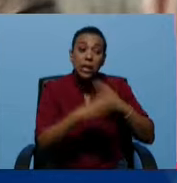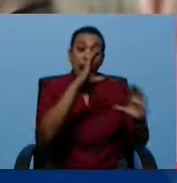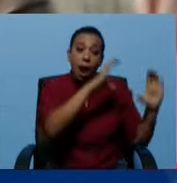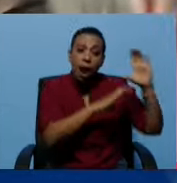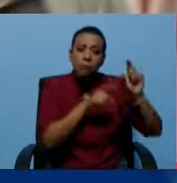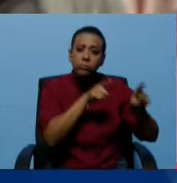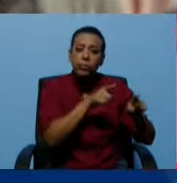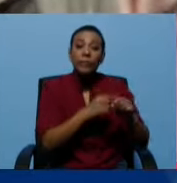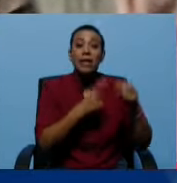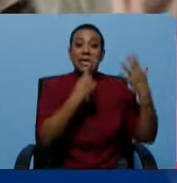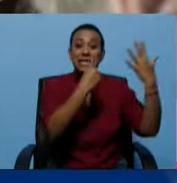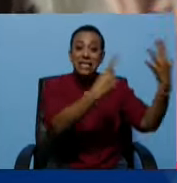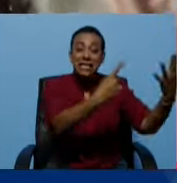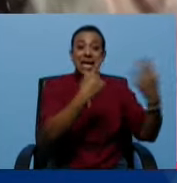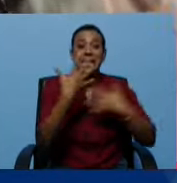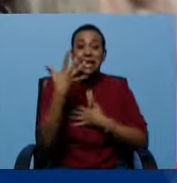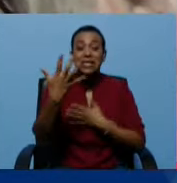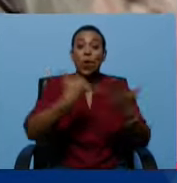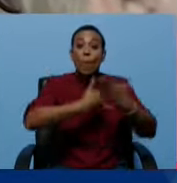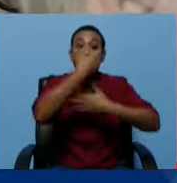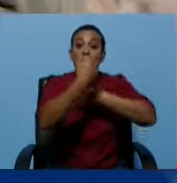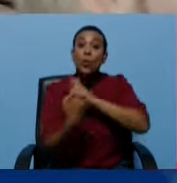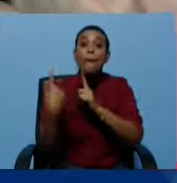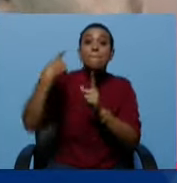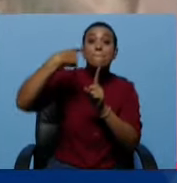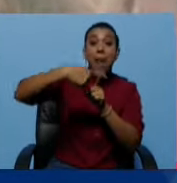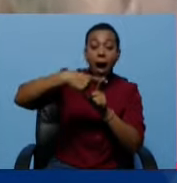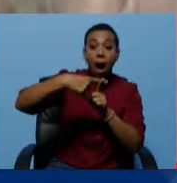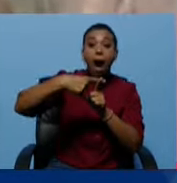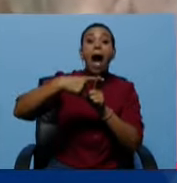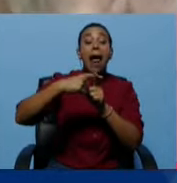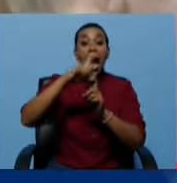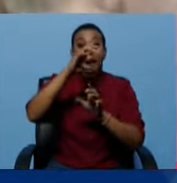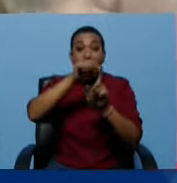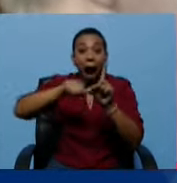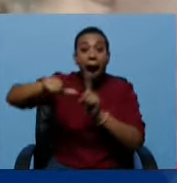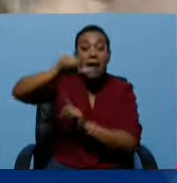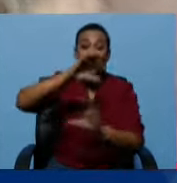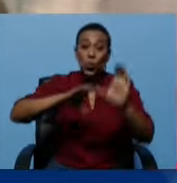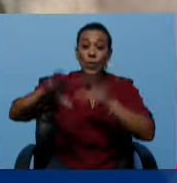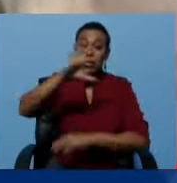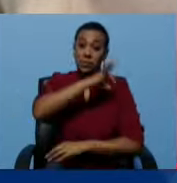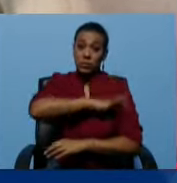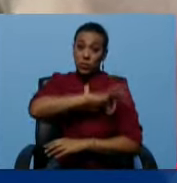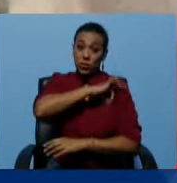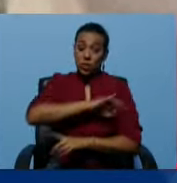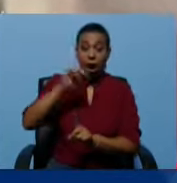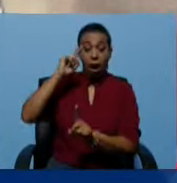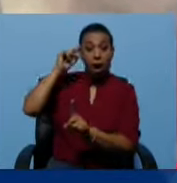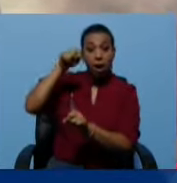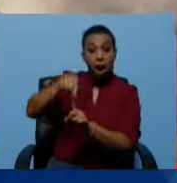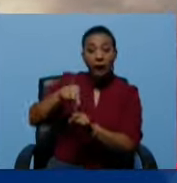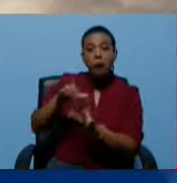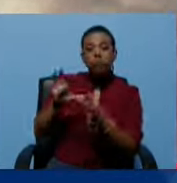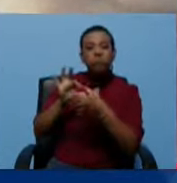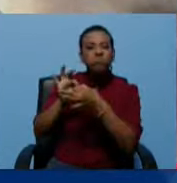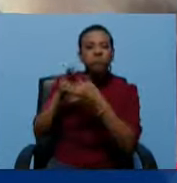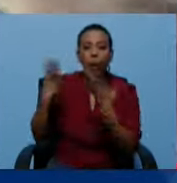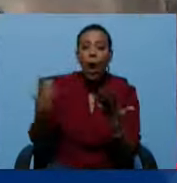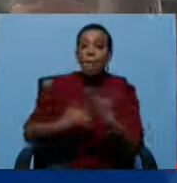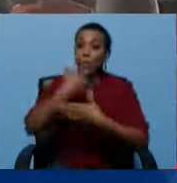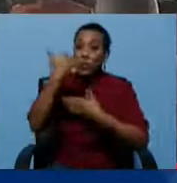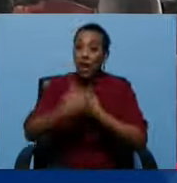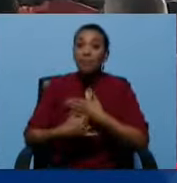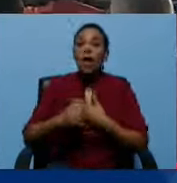ciencias 65 proyectos en el área de ciencias sociales correspondientes al